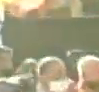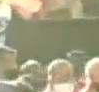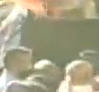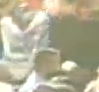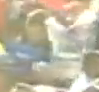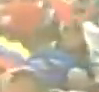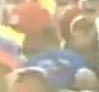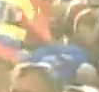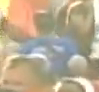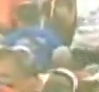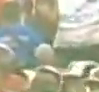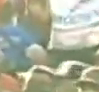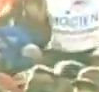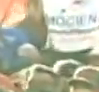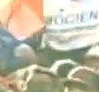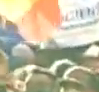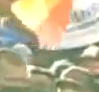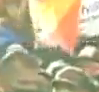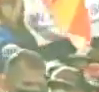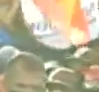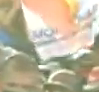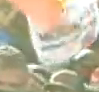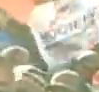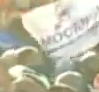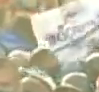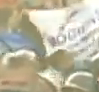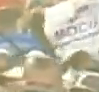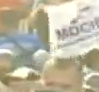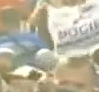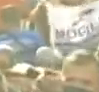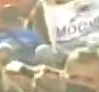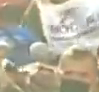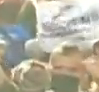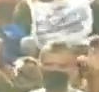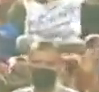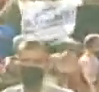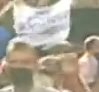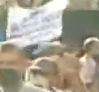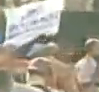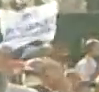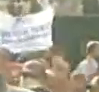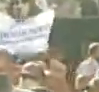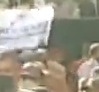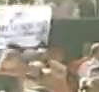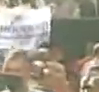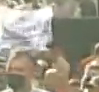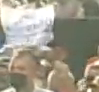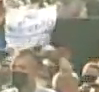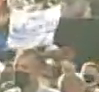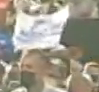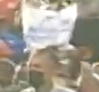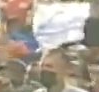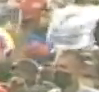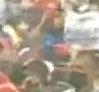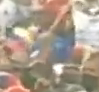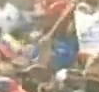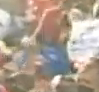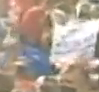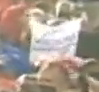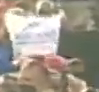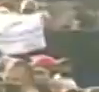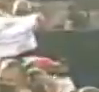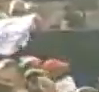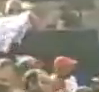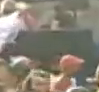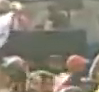transitando los caminos de independencia y de soberanía. Ha recordado la rebelión popular del 23